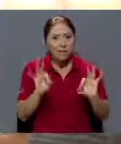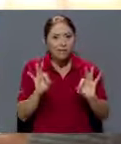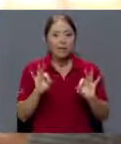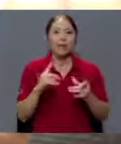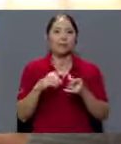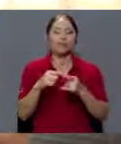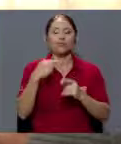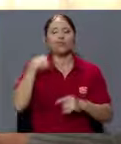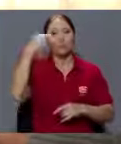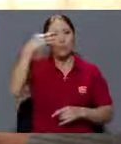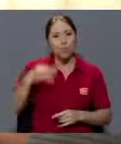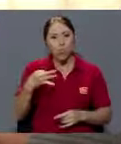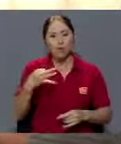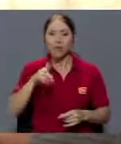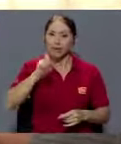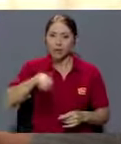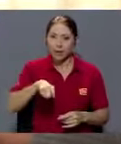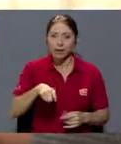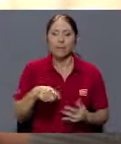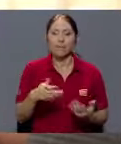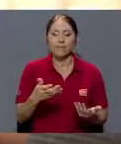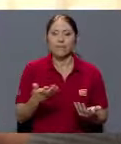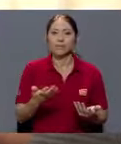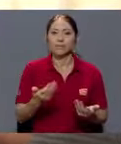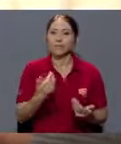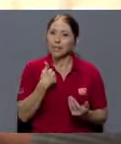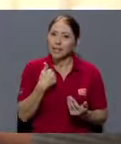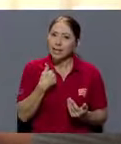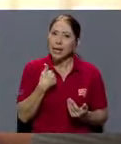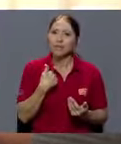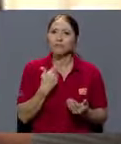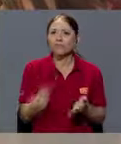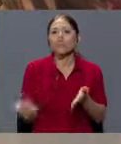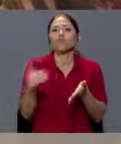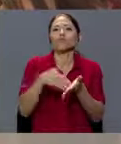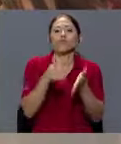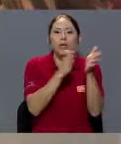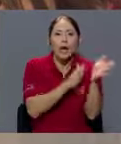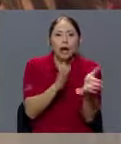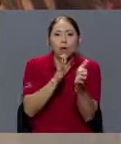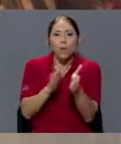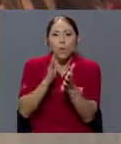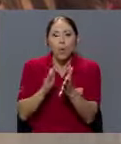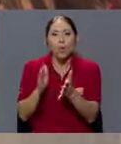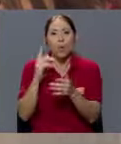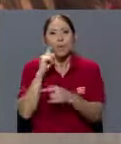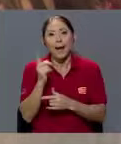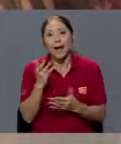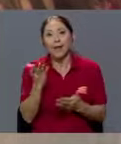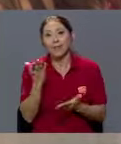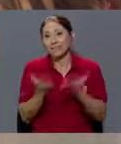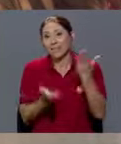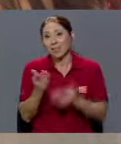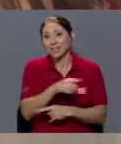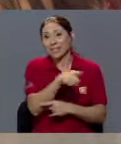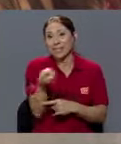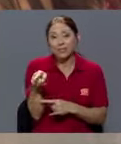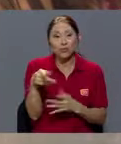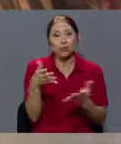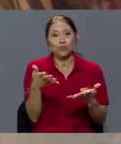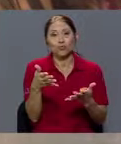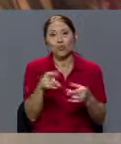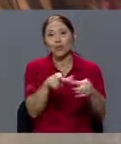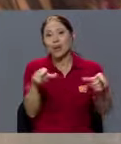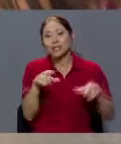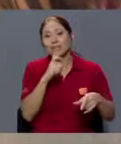sí considero que debería tener, pues un reacomodo para esas partes que tal vez les queda muy difícil,